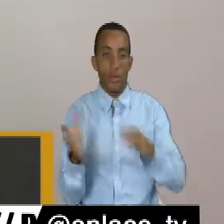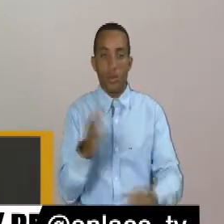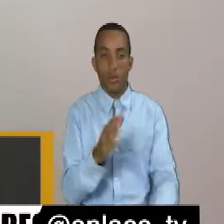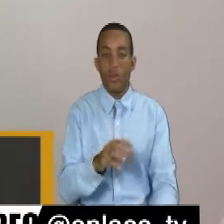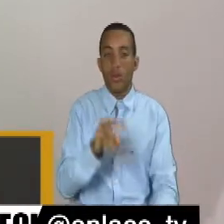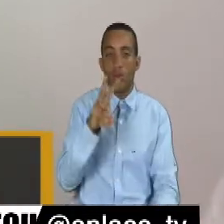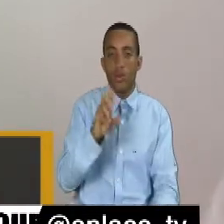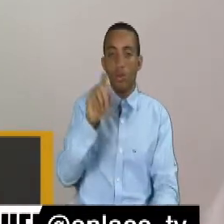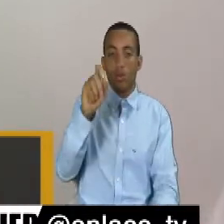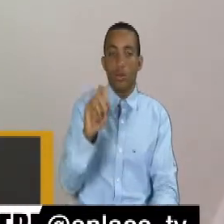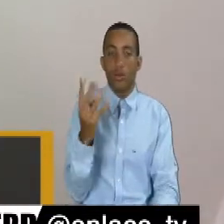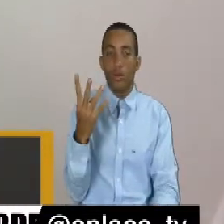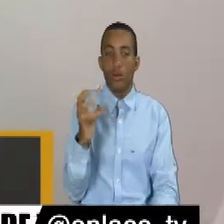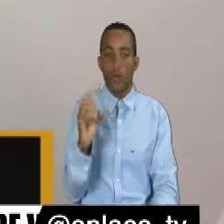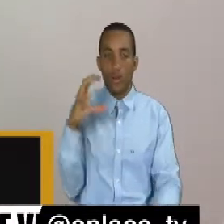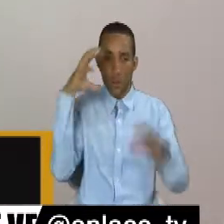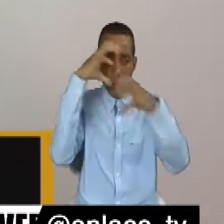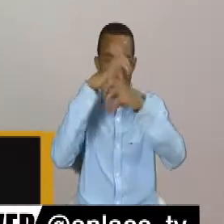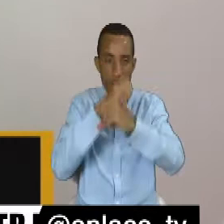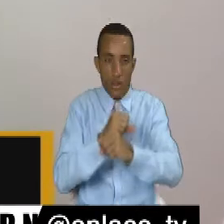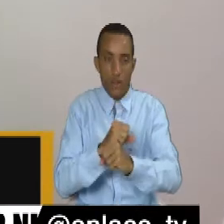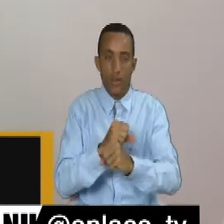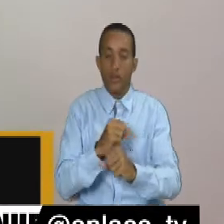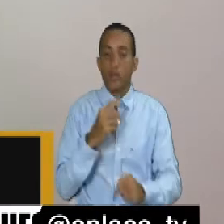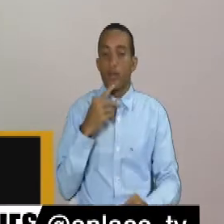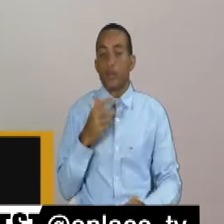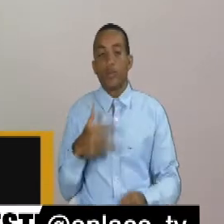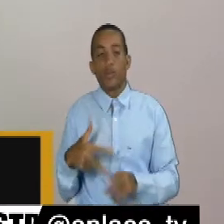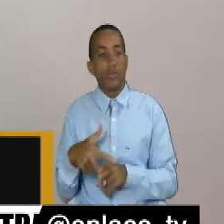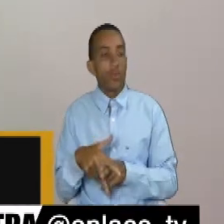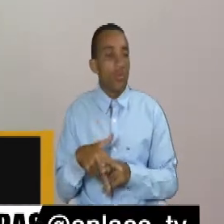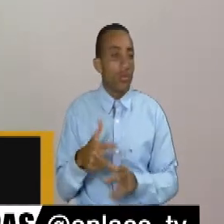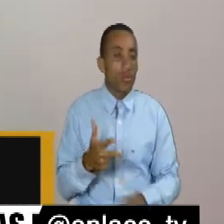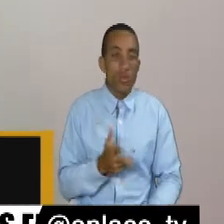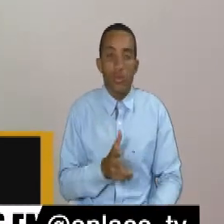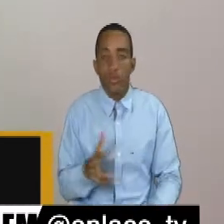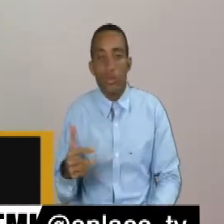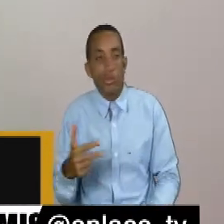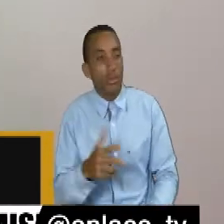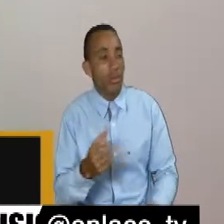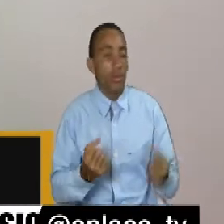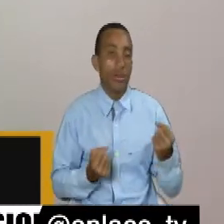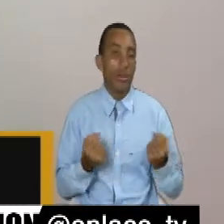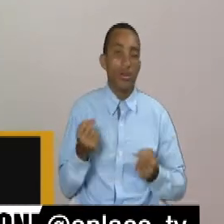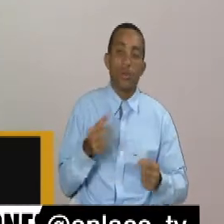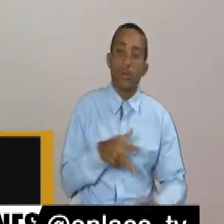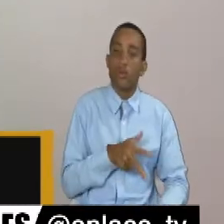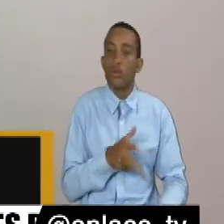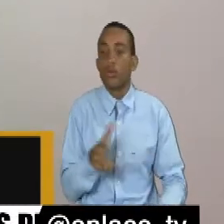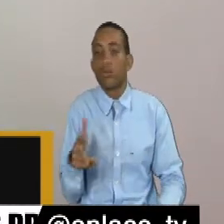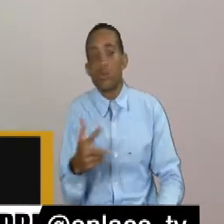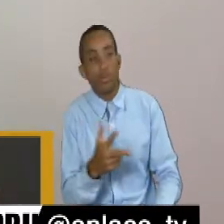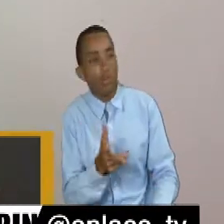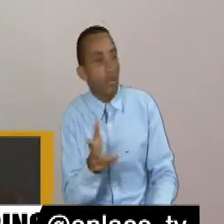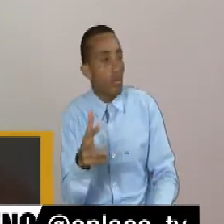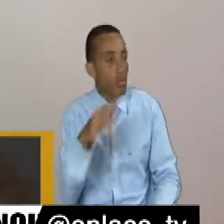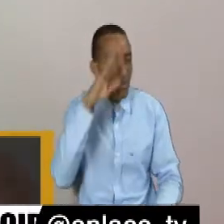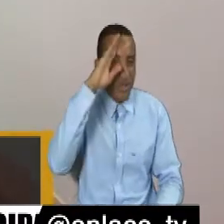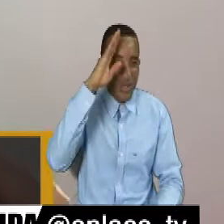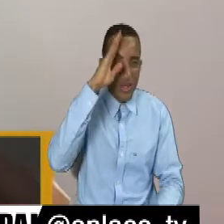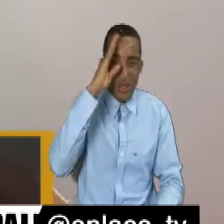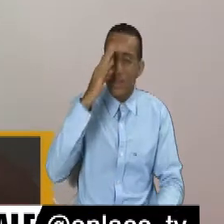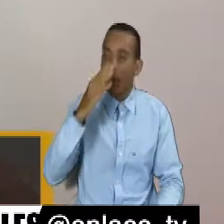noche. Nuestras patrullas de vigilancia, en su recorrido, en su patrullaje, en el control que realizan en cada uno de los